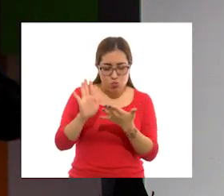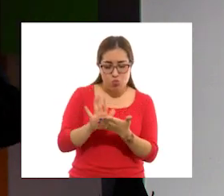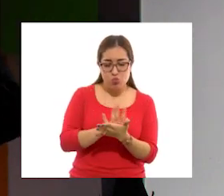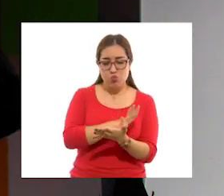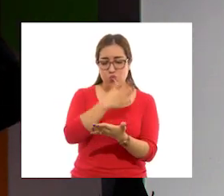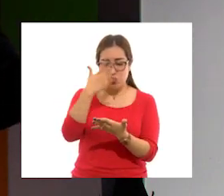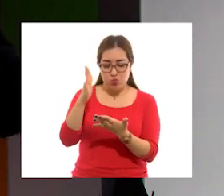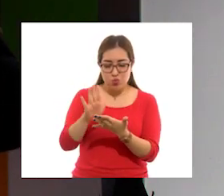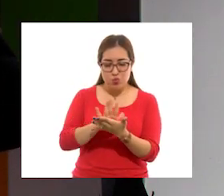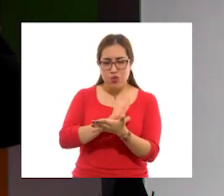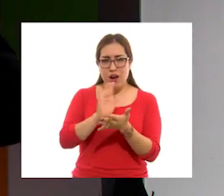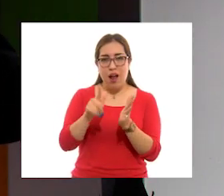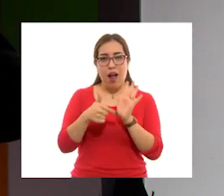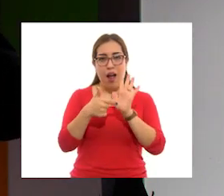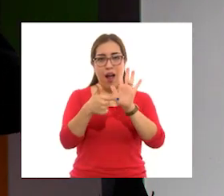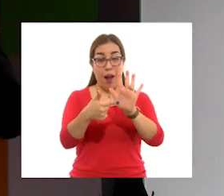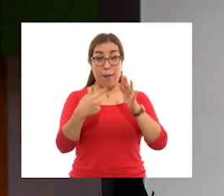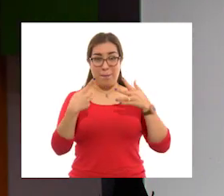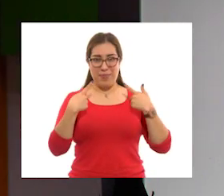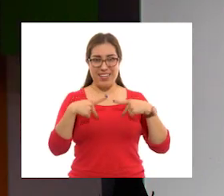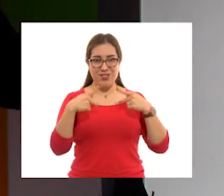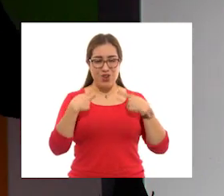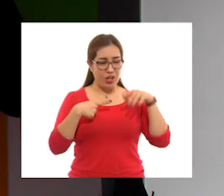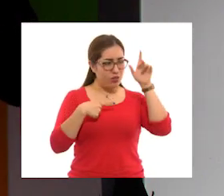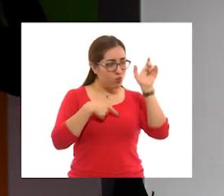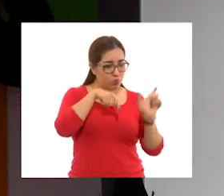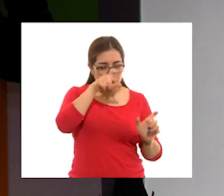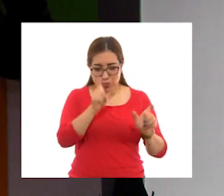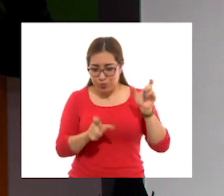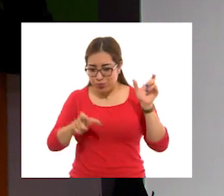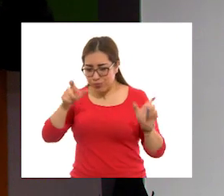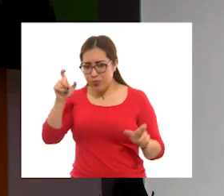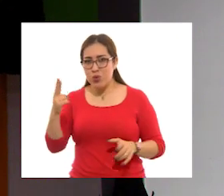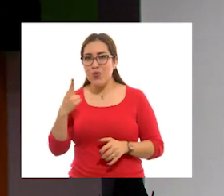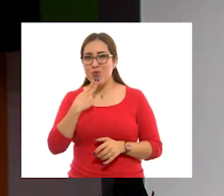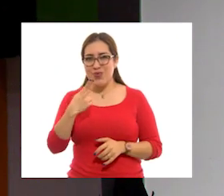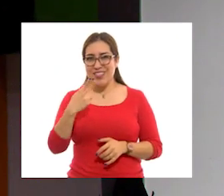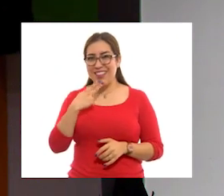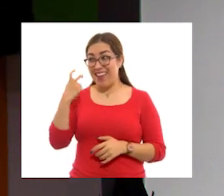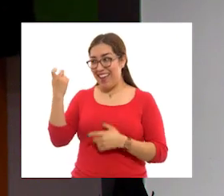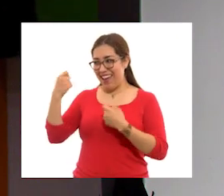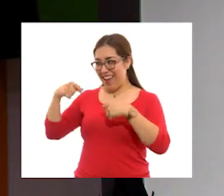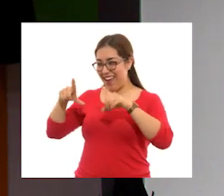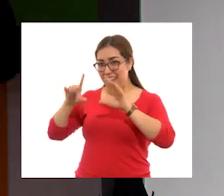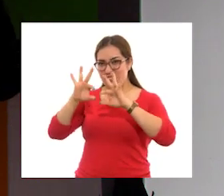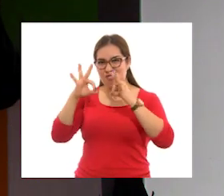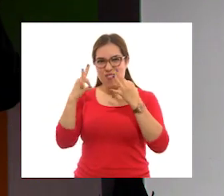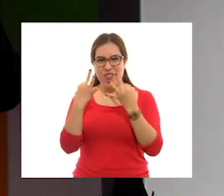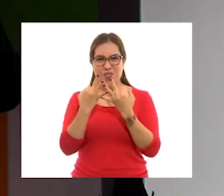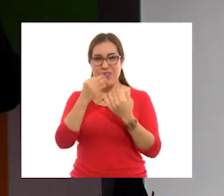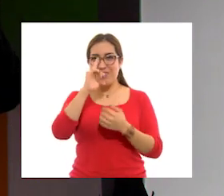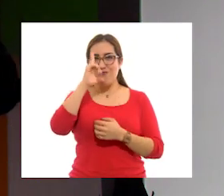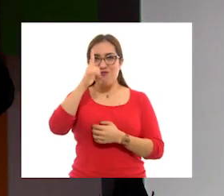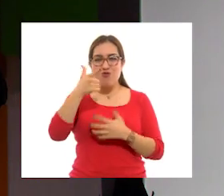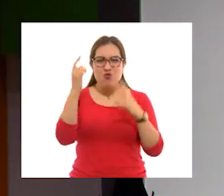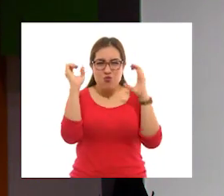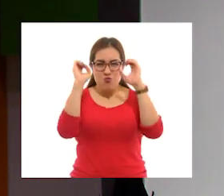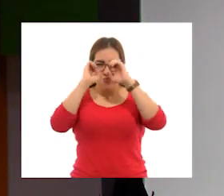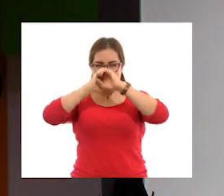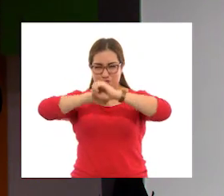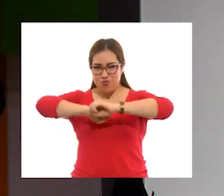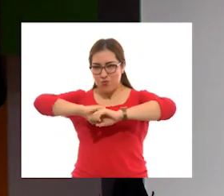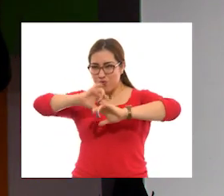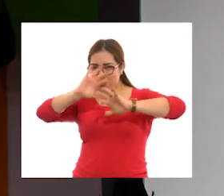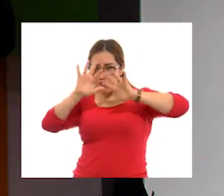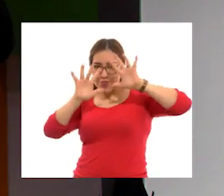los personajes de estos mediante teatro de sombras. Pero vamos a